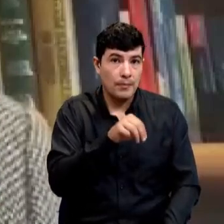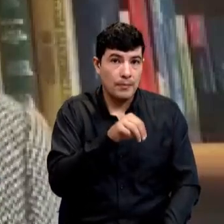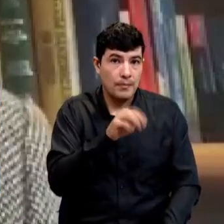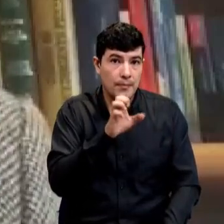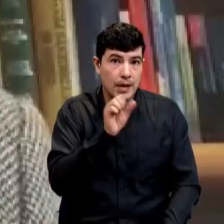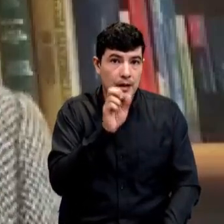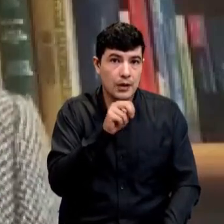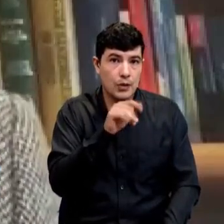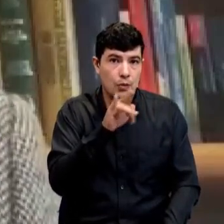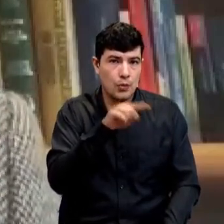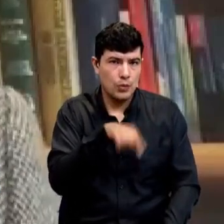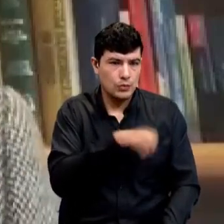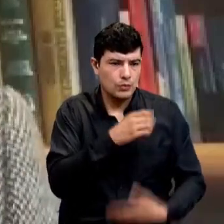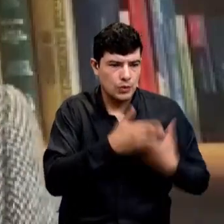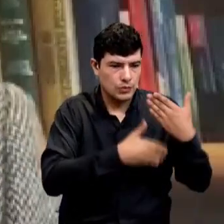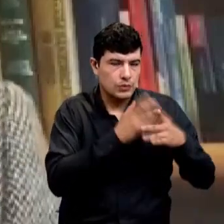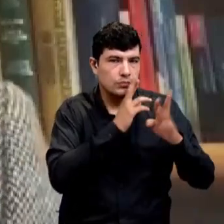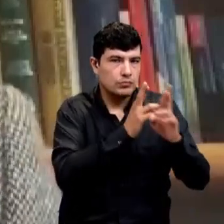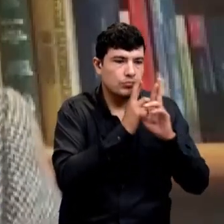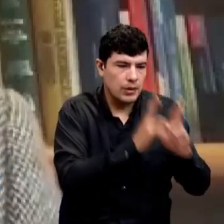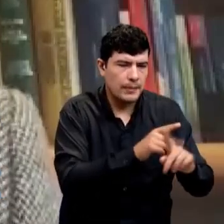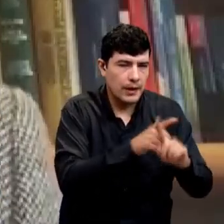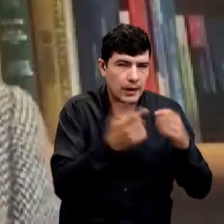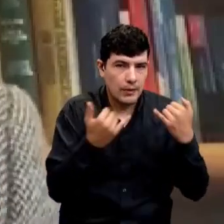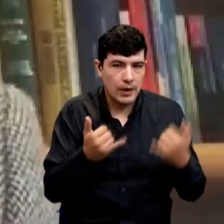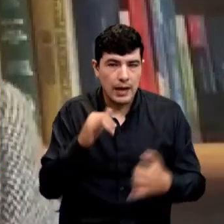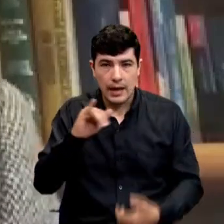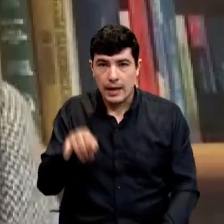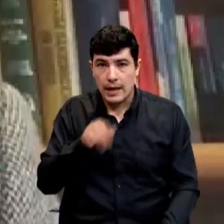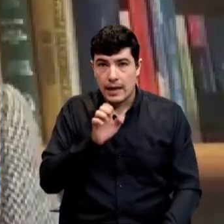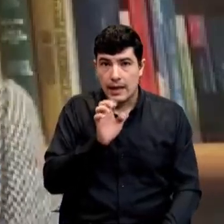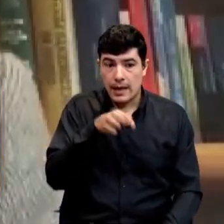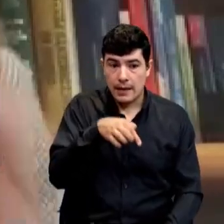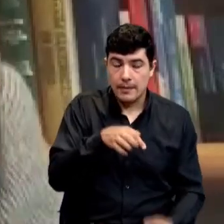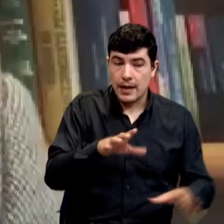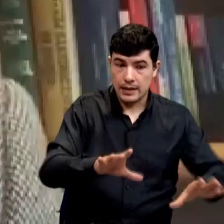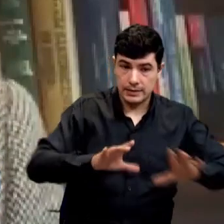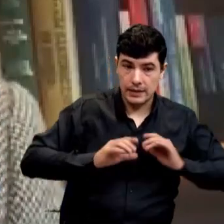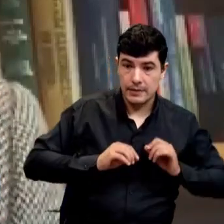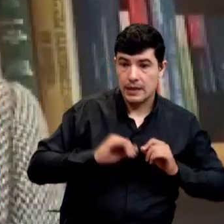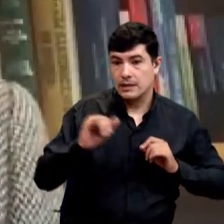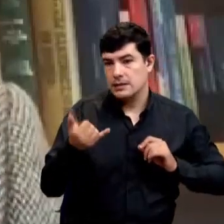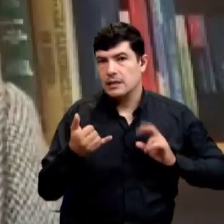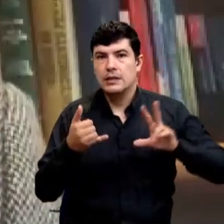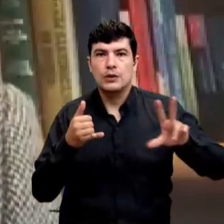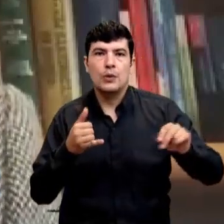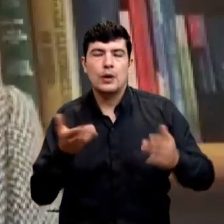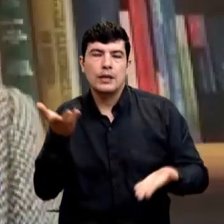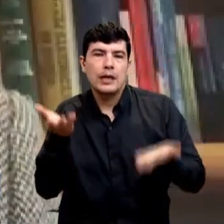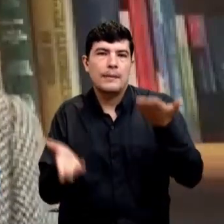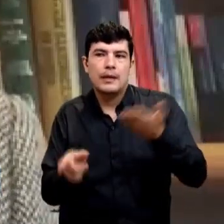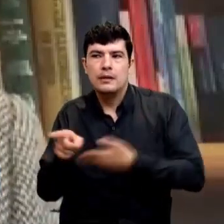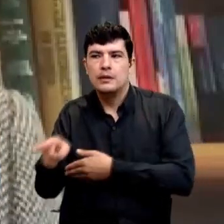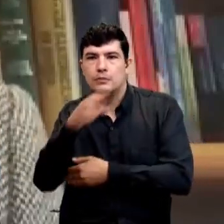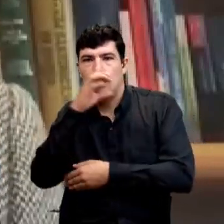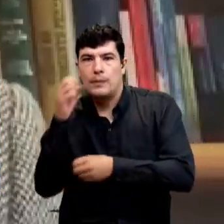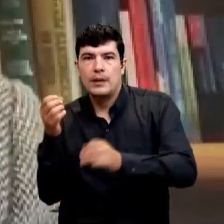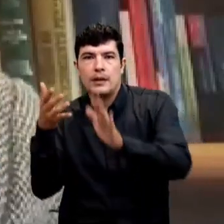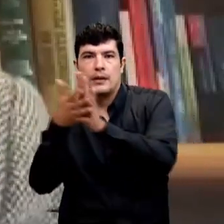JEP está por decidir si lo acoge o no lo acoge, dependiendo de si ha dicho la